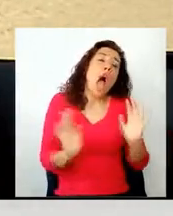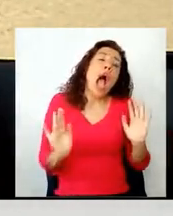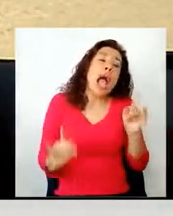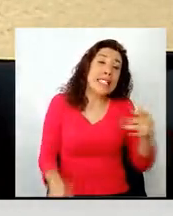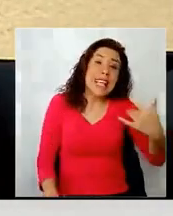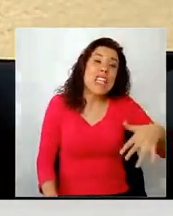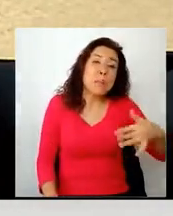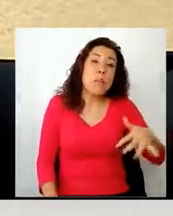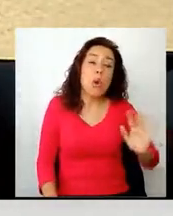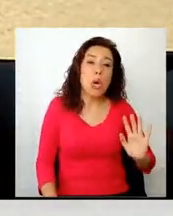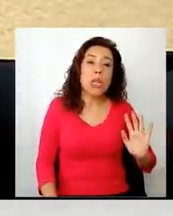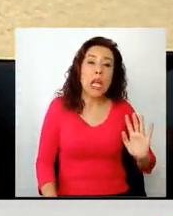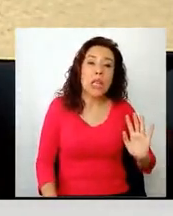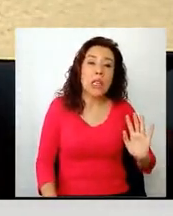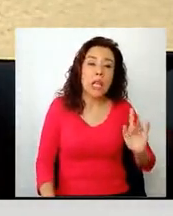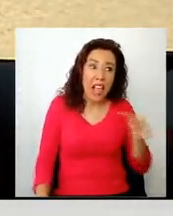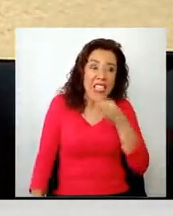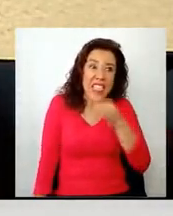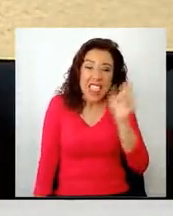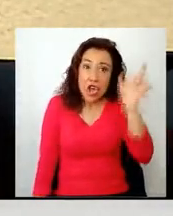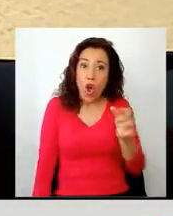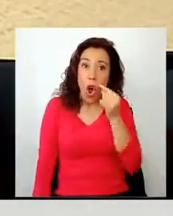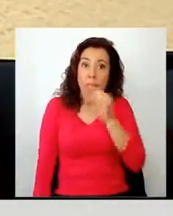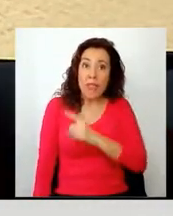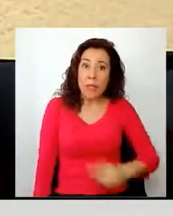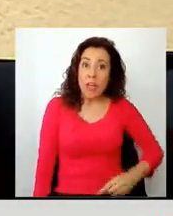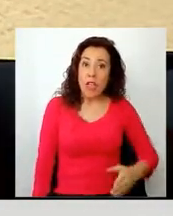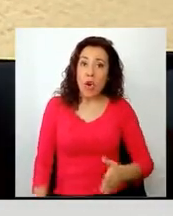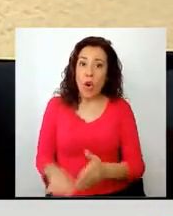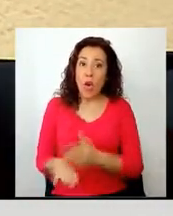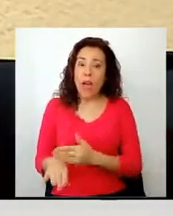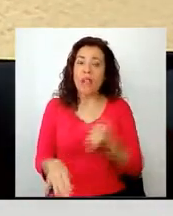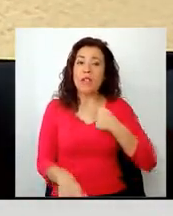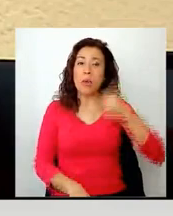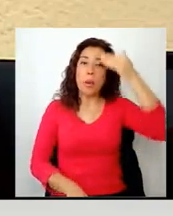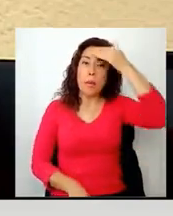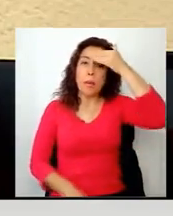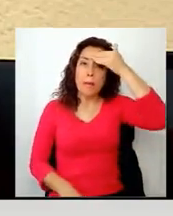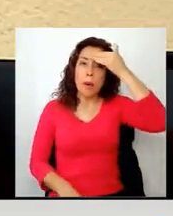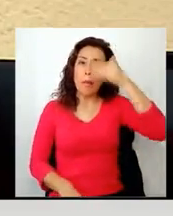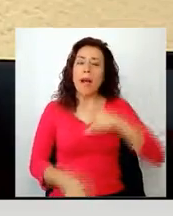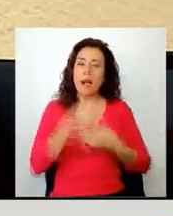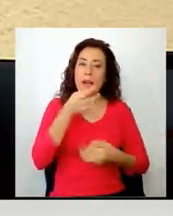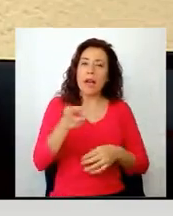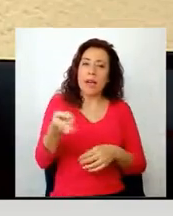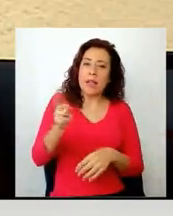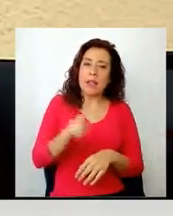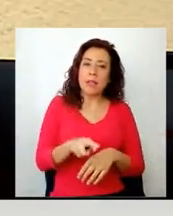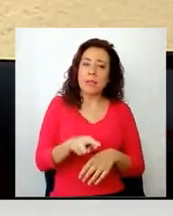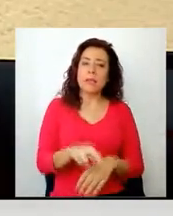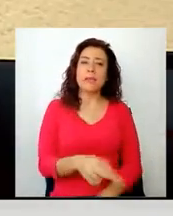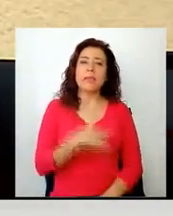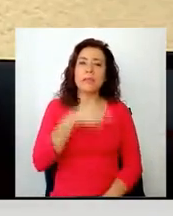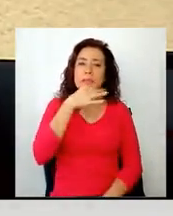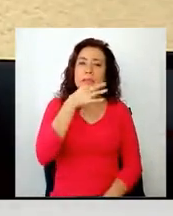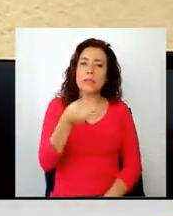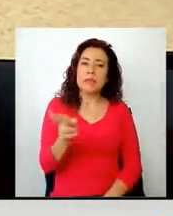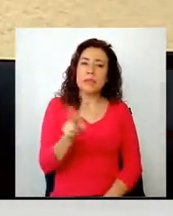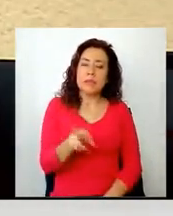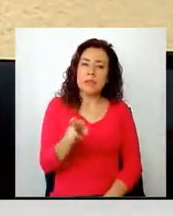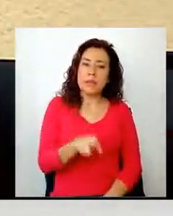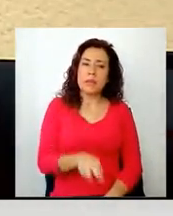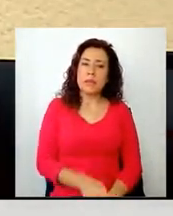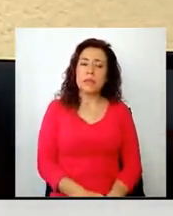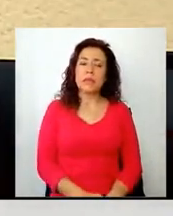presidenta por su intermedio a mí lo que me preocupa vuelvo a insistirlo es repetitivo varias veces es que nuevamente